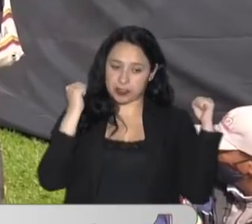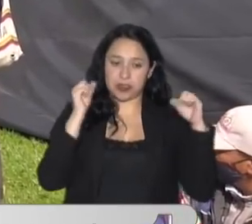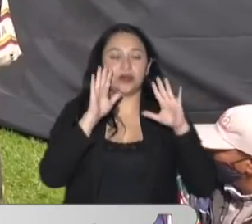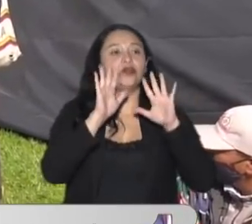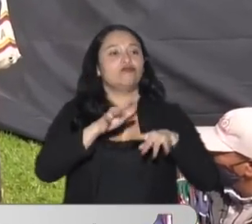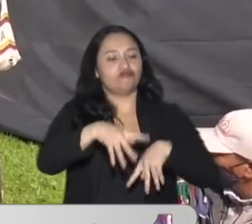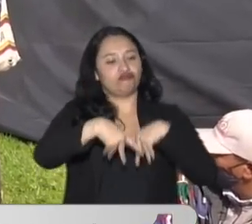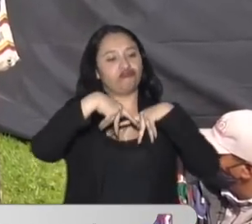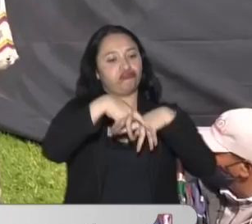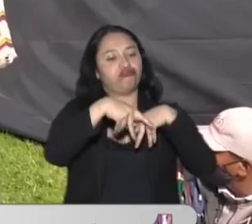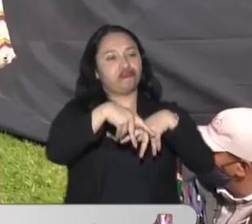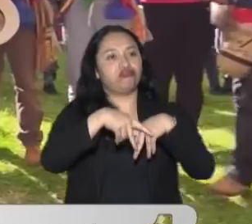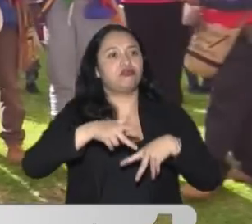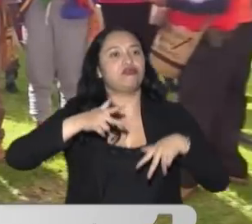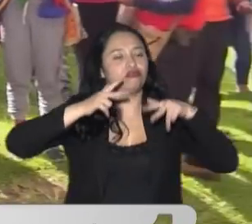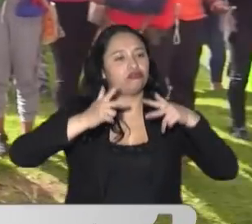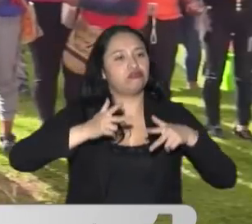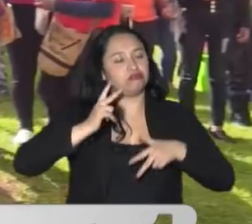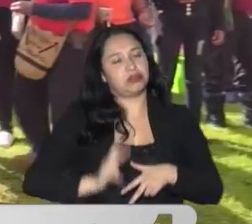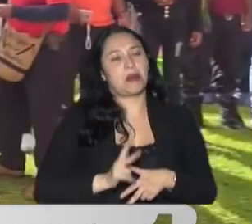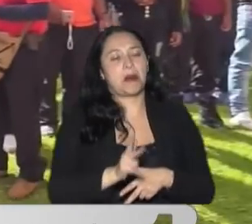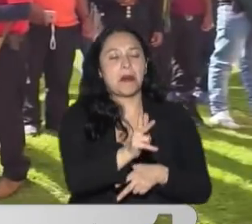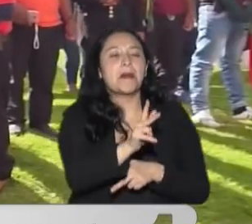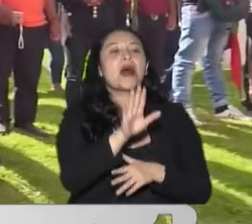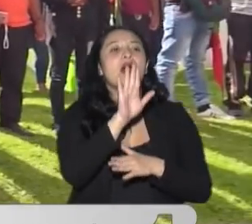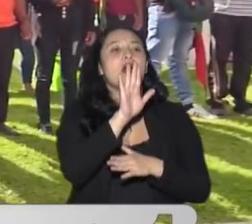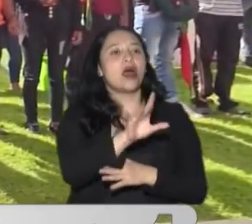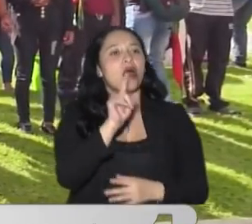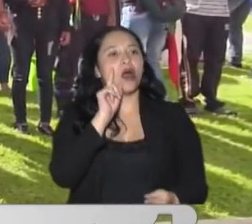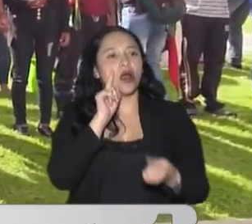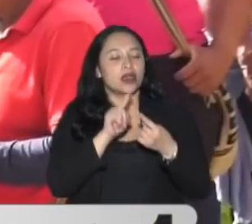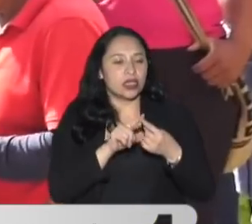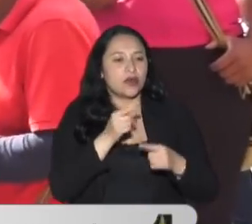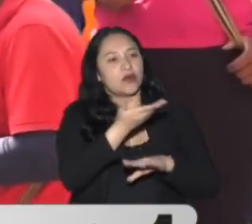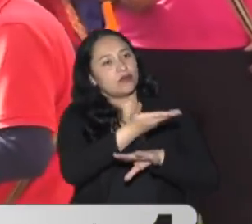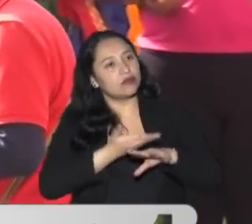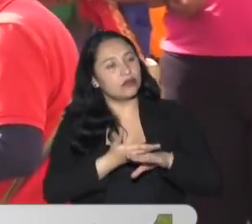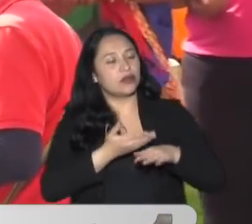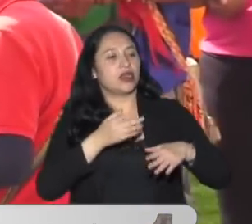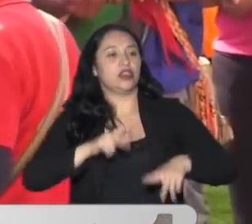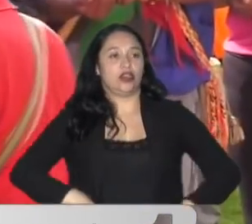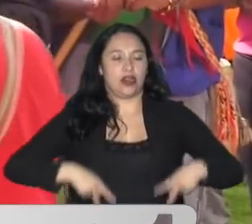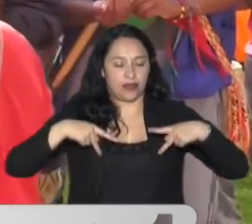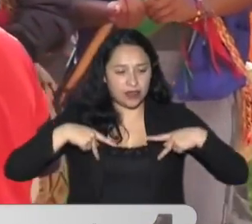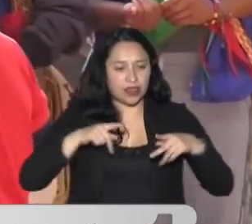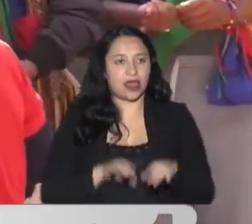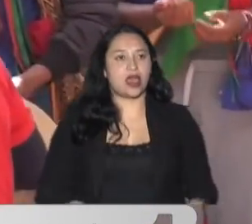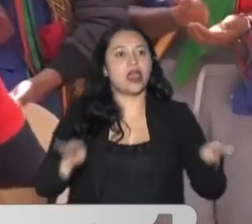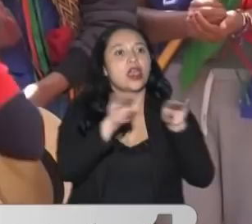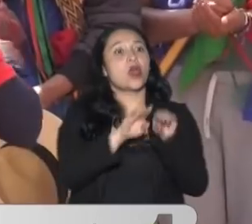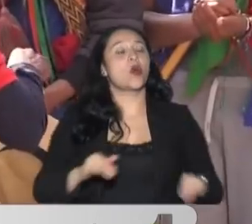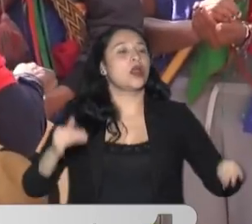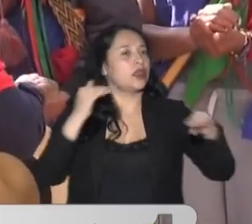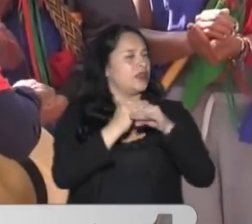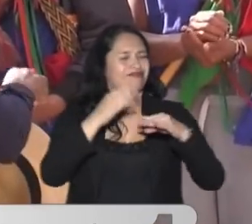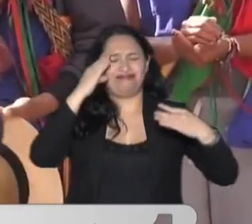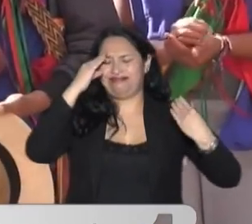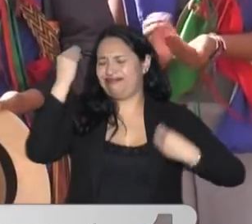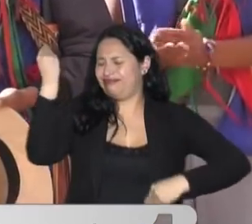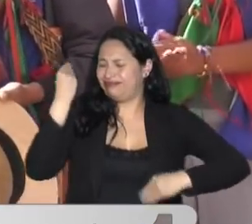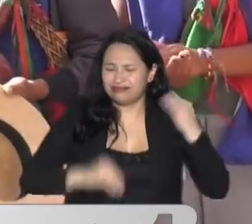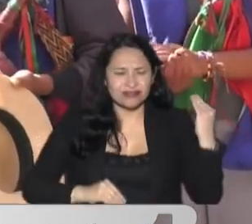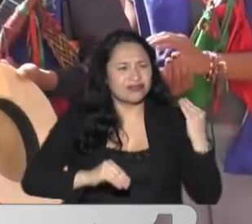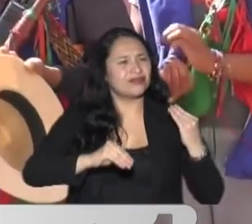Plaza de Bolívar. Las principales exigencias son el derecho a la vida, la igualdad y el rechazo a los sistemáticos asesinatos de líderes